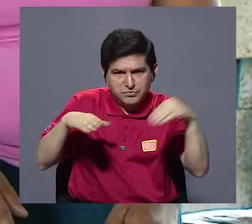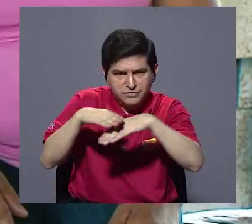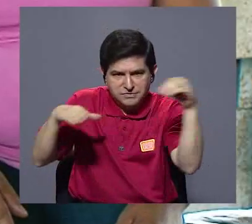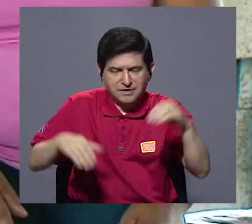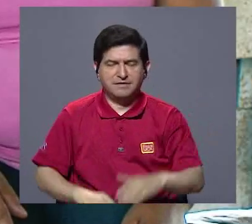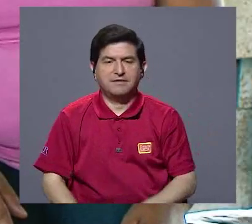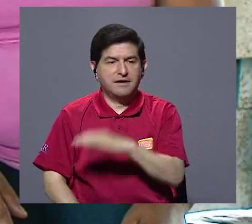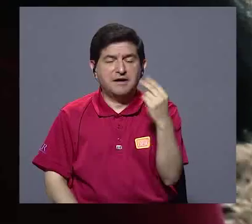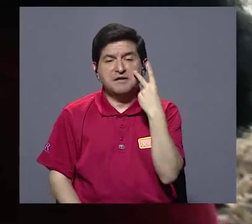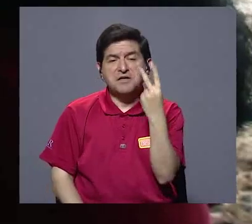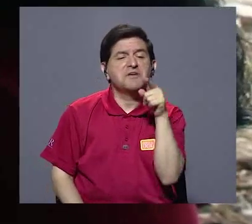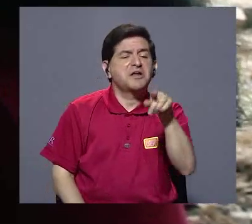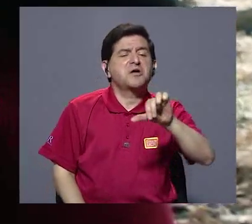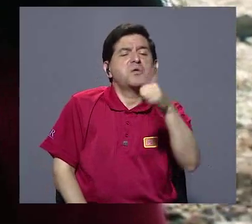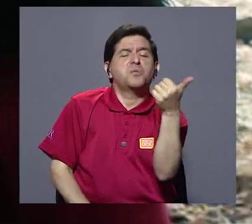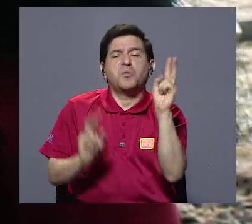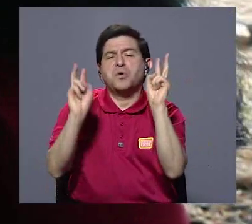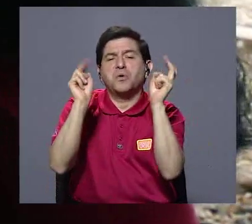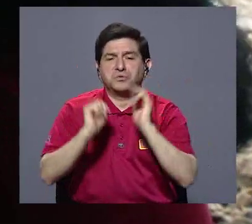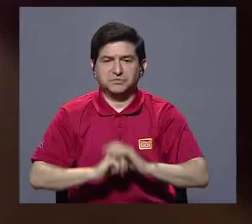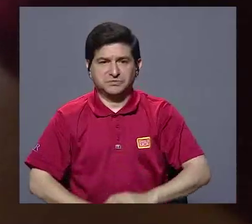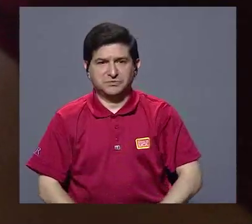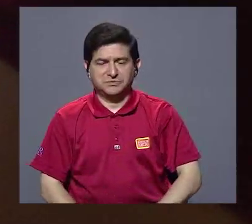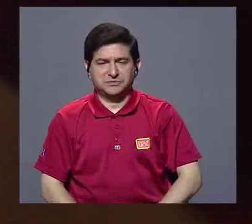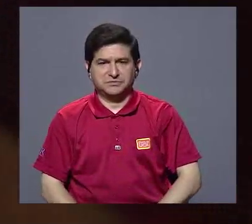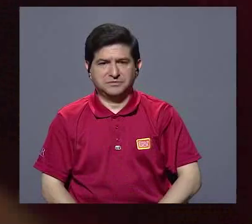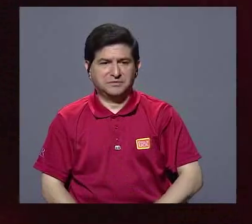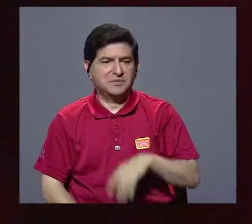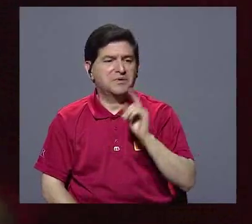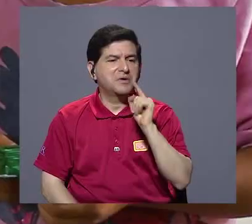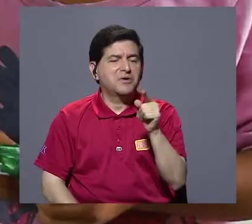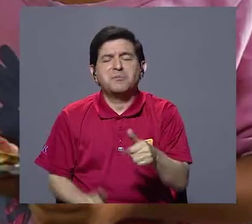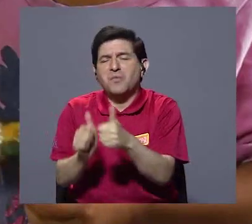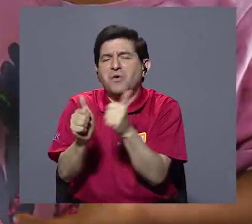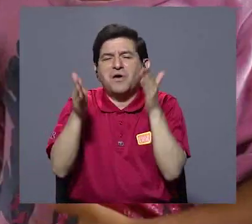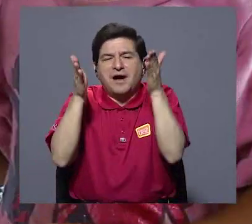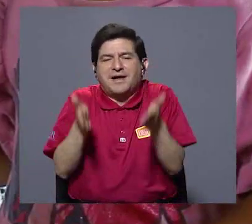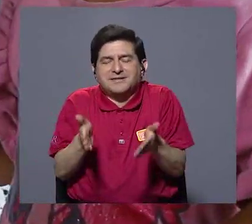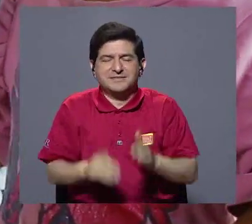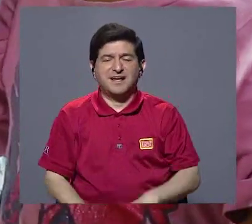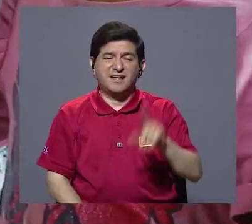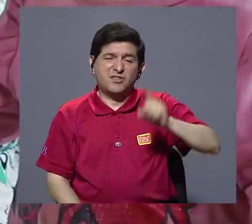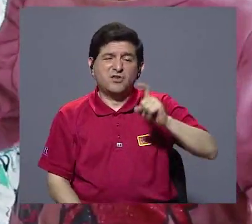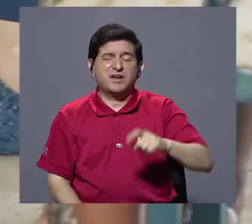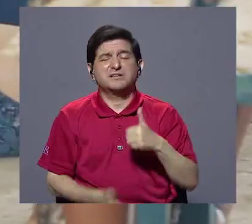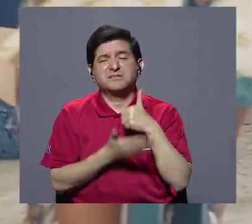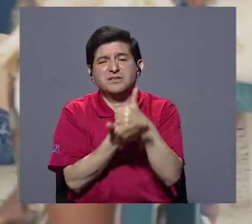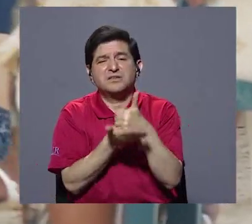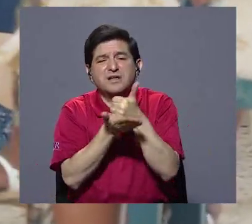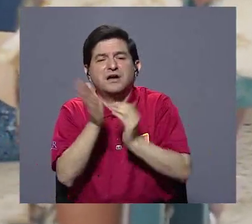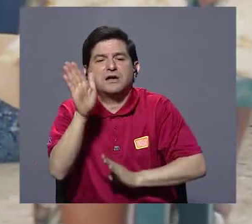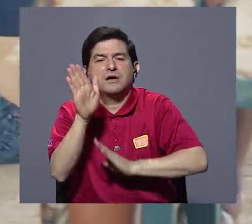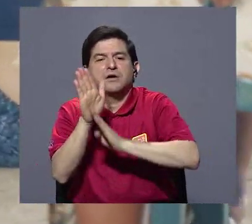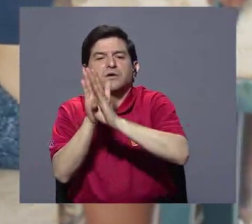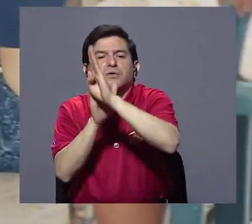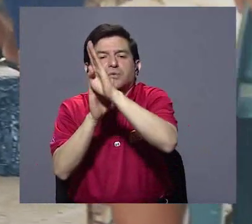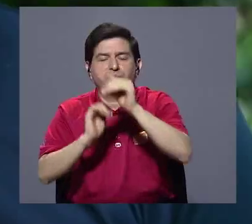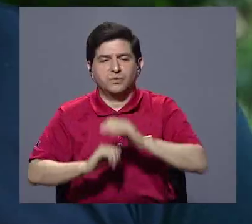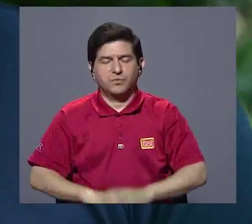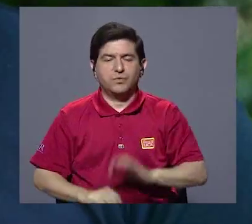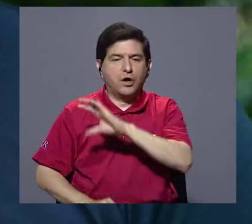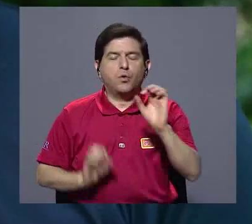y nos continúa viendo como ese otro, como ese atrasado, por así decirlo, que necesita ser educado o